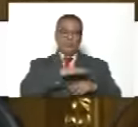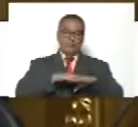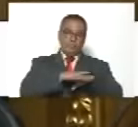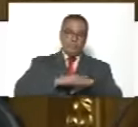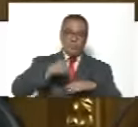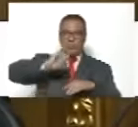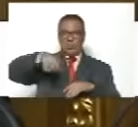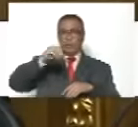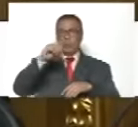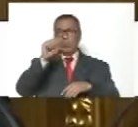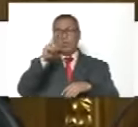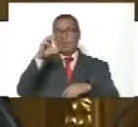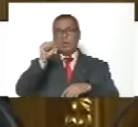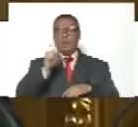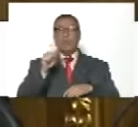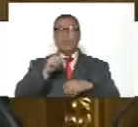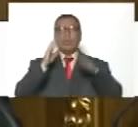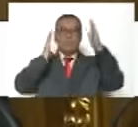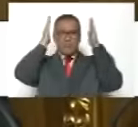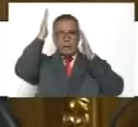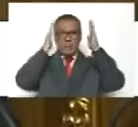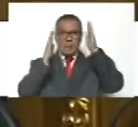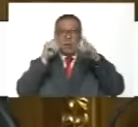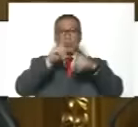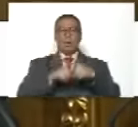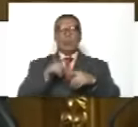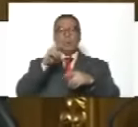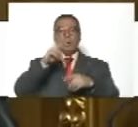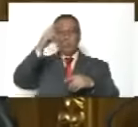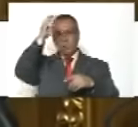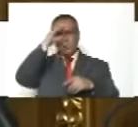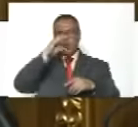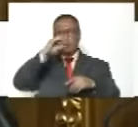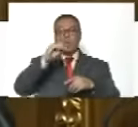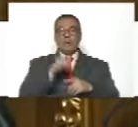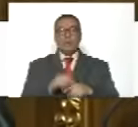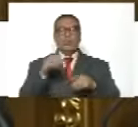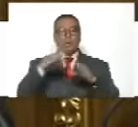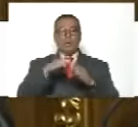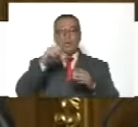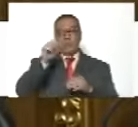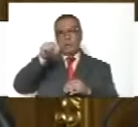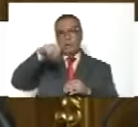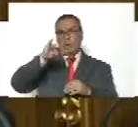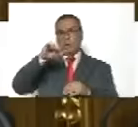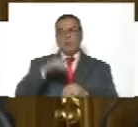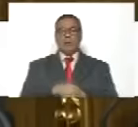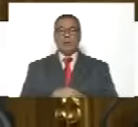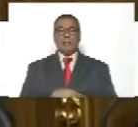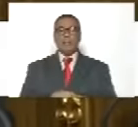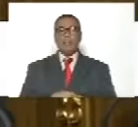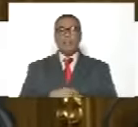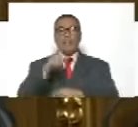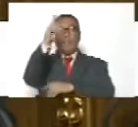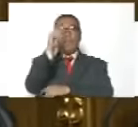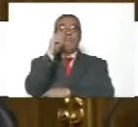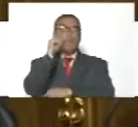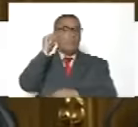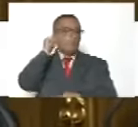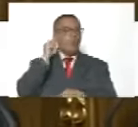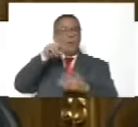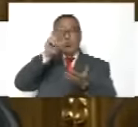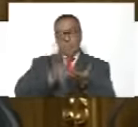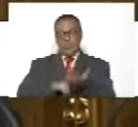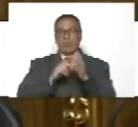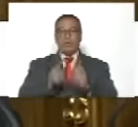Radamés Jesús Gómez Azuaje en Malasia, concurrente en el Reino de Tailandia y en el estado de Brunei Darussalam. Las diputadas y los diputados